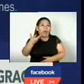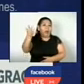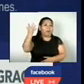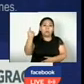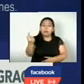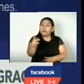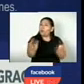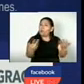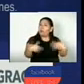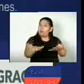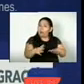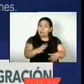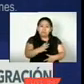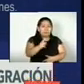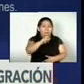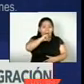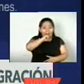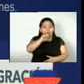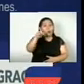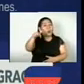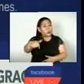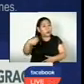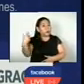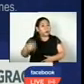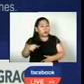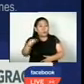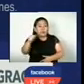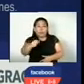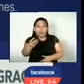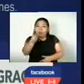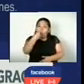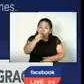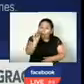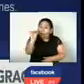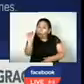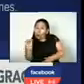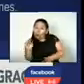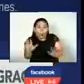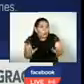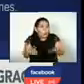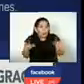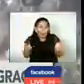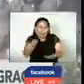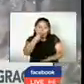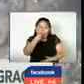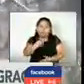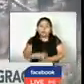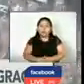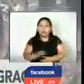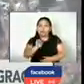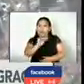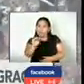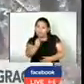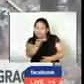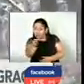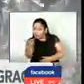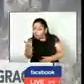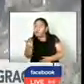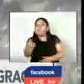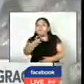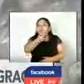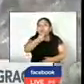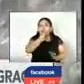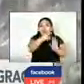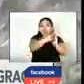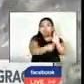no eran afectadas por el hambre ahora se saltan comidas o reducen el tamaño de las porciones esas cifras marcan el informe